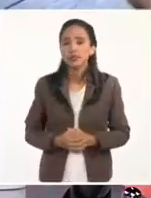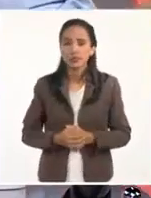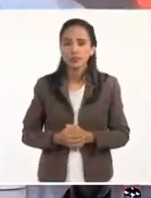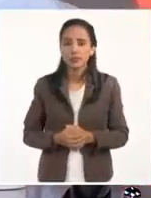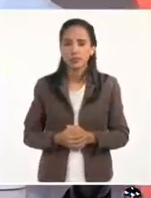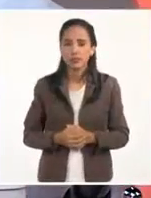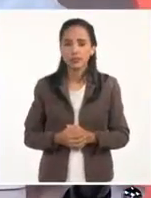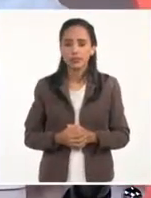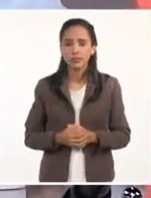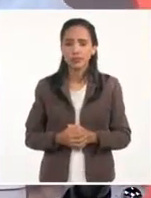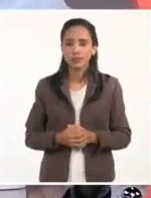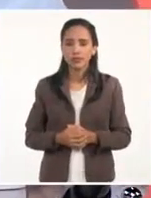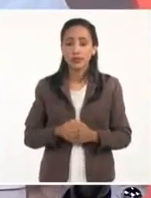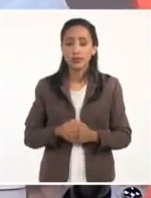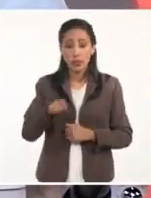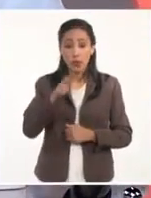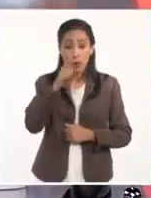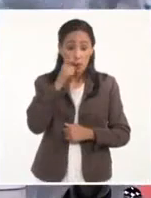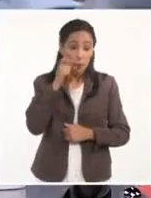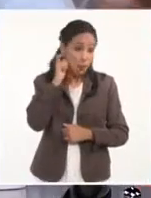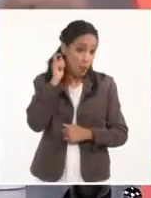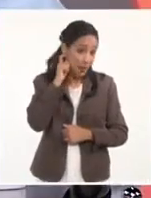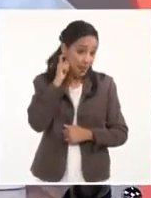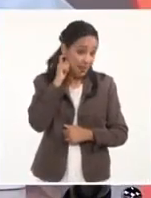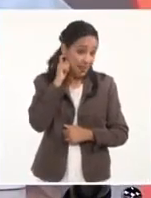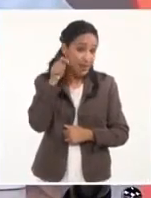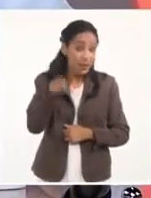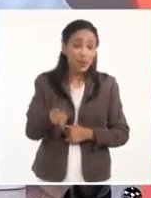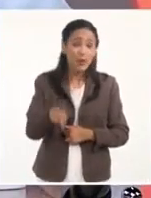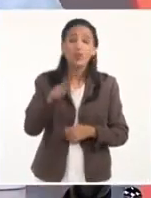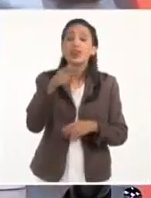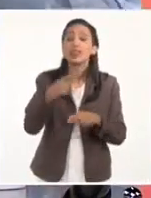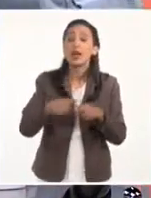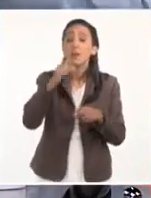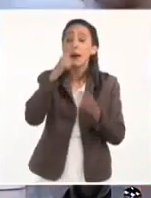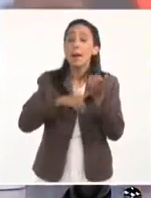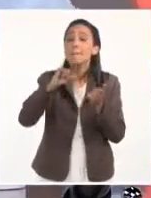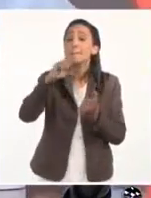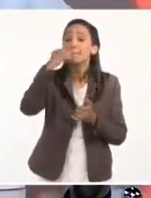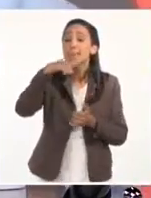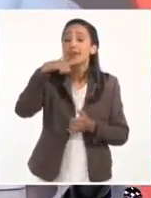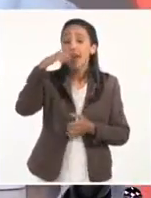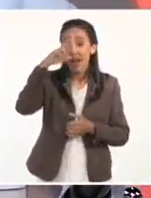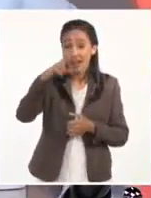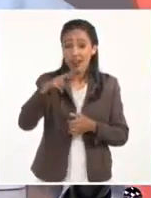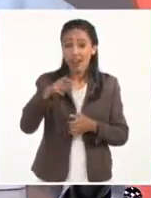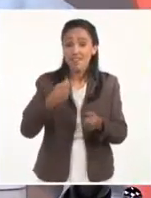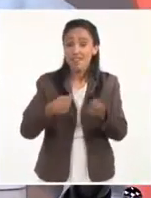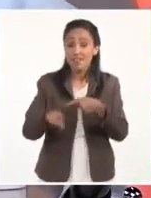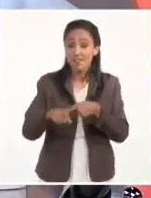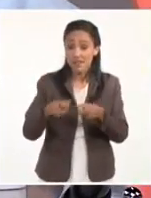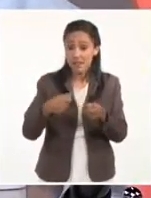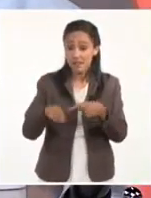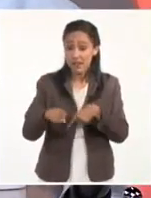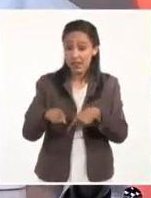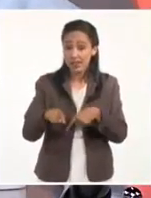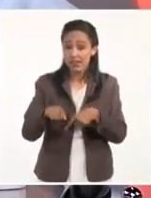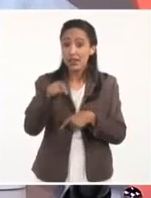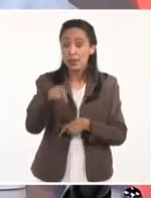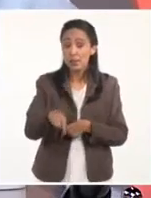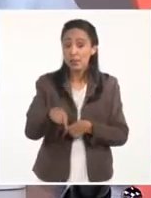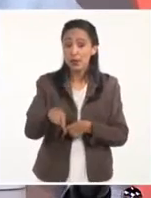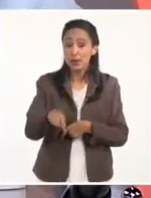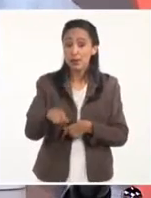todavía anda que está viendo el programa no es delincuente ni delincuentes ni marcelino ni angelitos de póker o esta gente nos andan en cuenta además